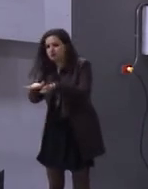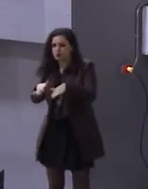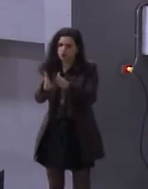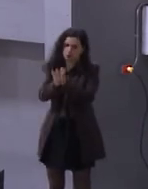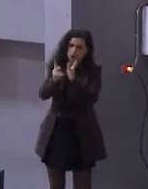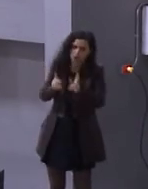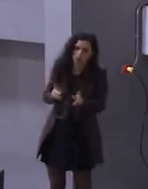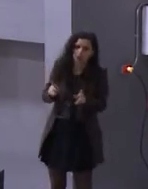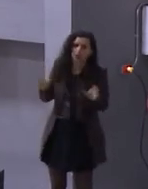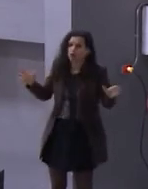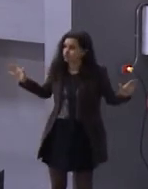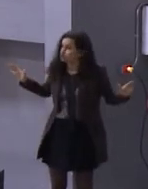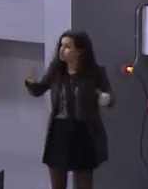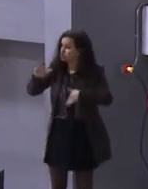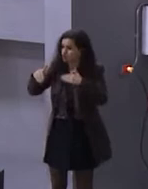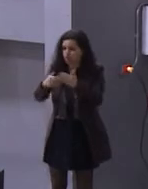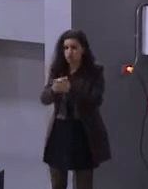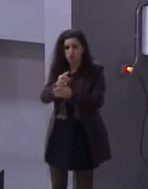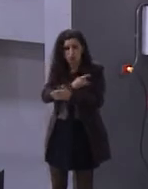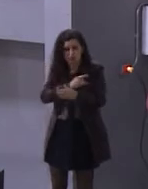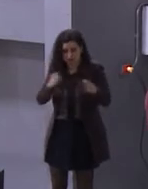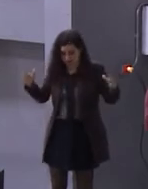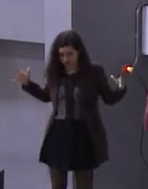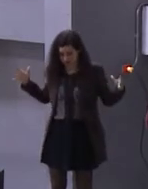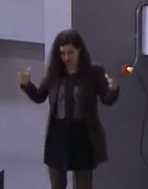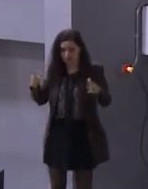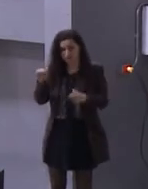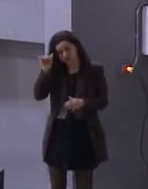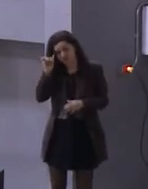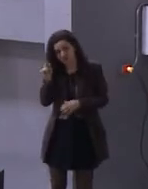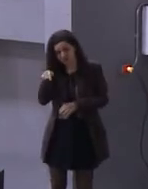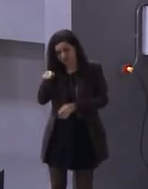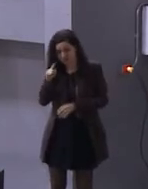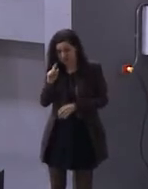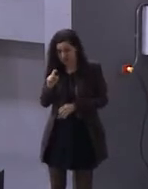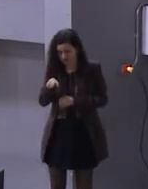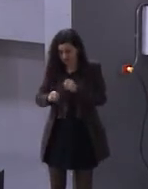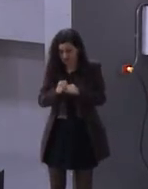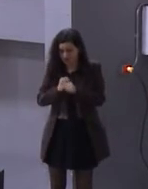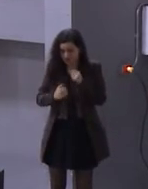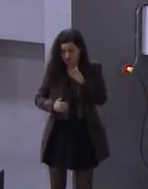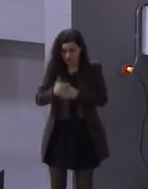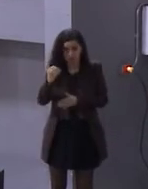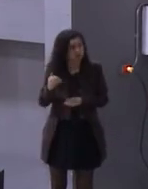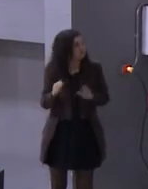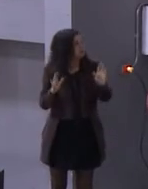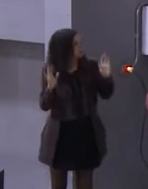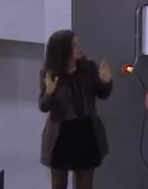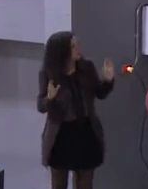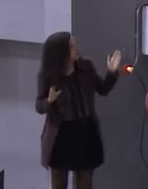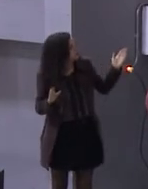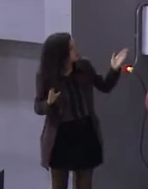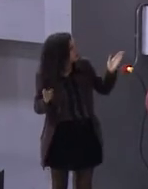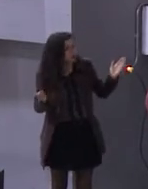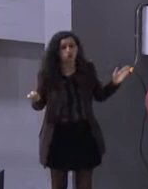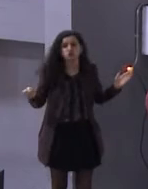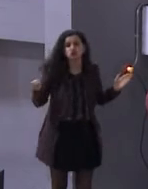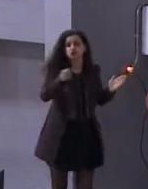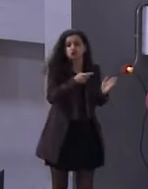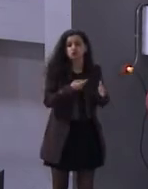estudiantes, multiestamentarias, recordemos esto que vivimos al principio de año, pues ustedes